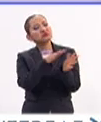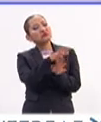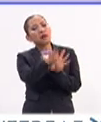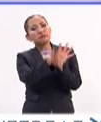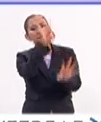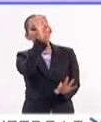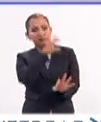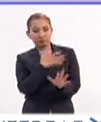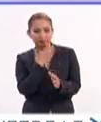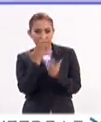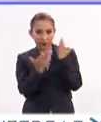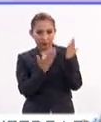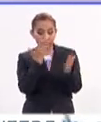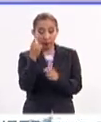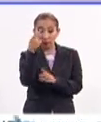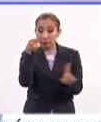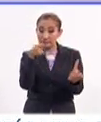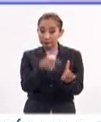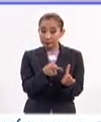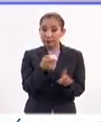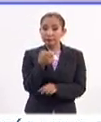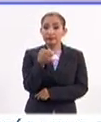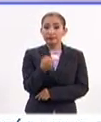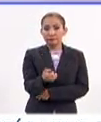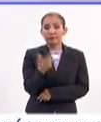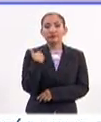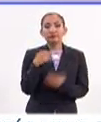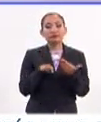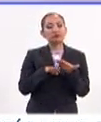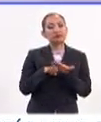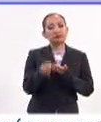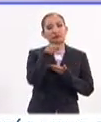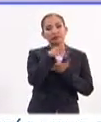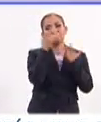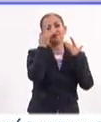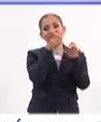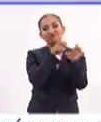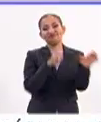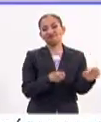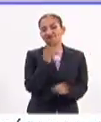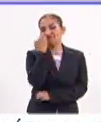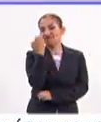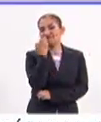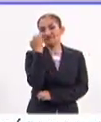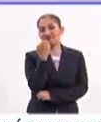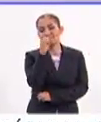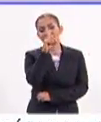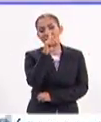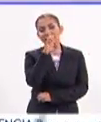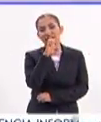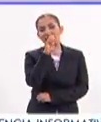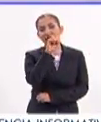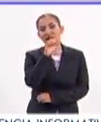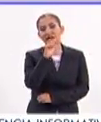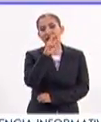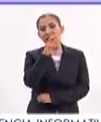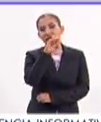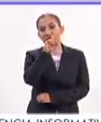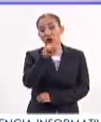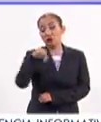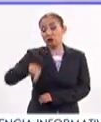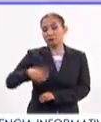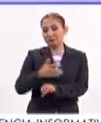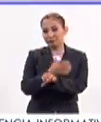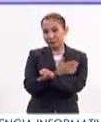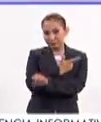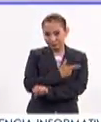opciones que se tienen. Y bueno, parte esencial de esto es evitar que abandonen sus estudios, la famosa deserción escolar. Claro. Y hoy nos